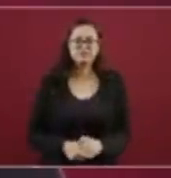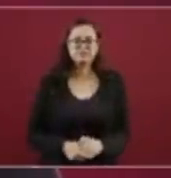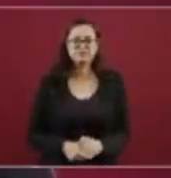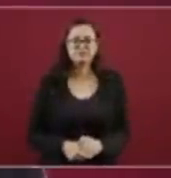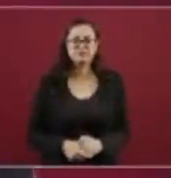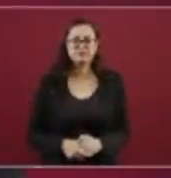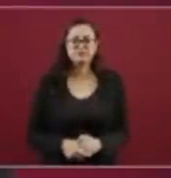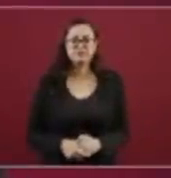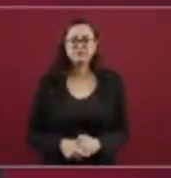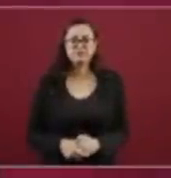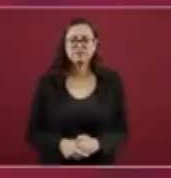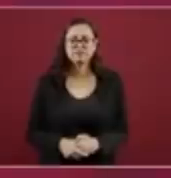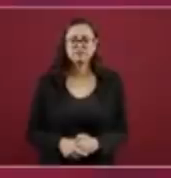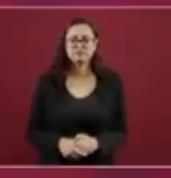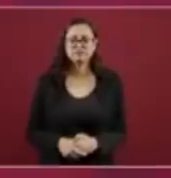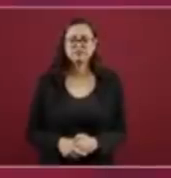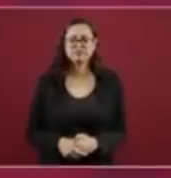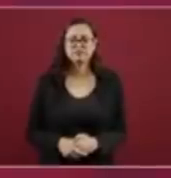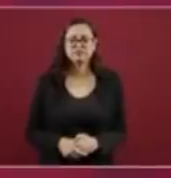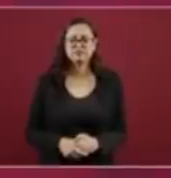No solo es